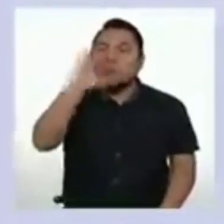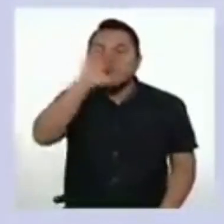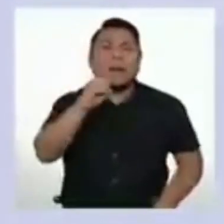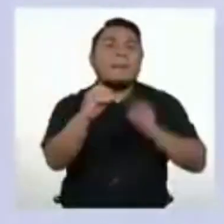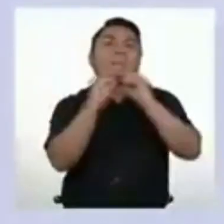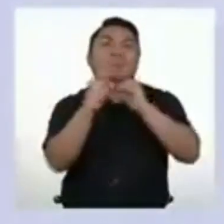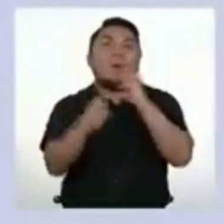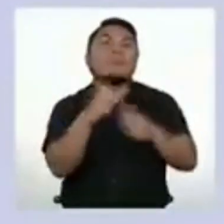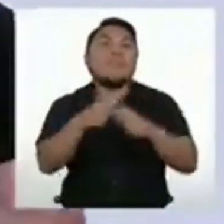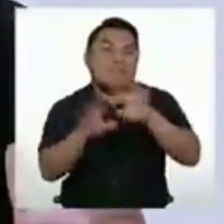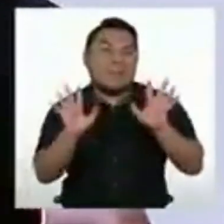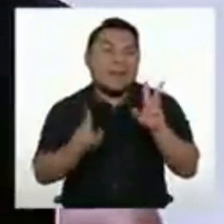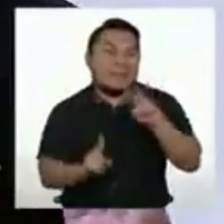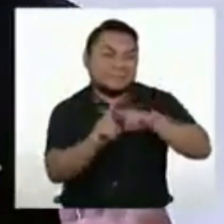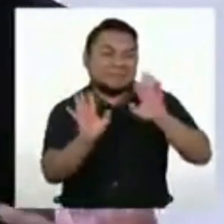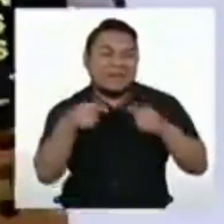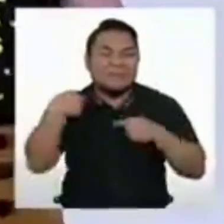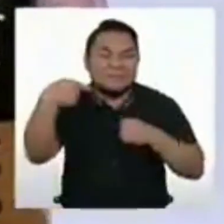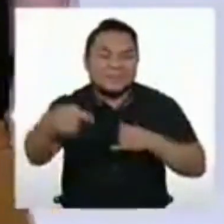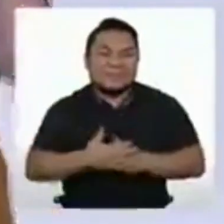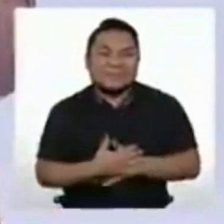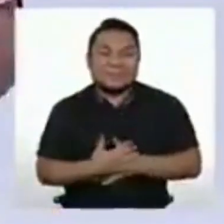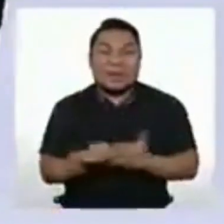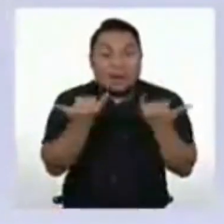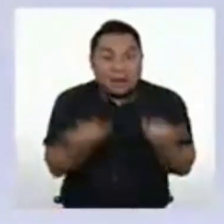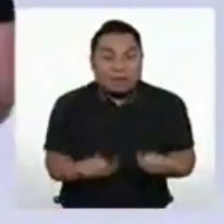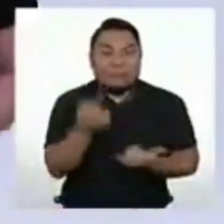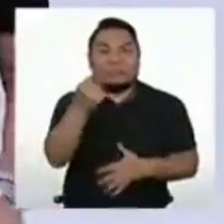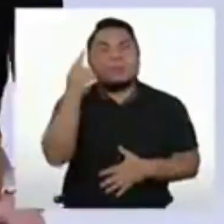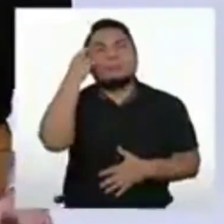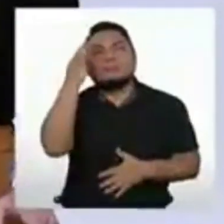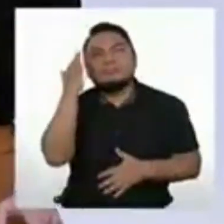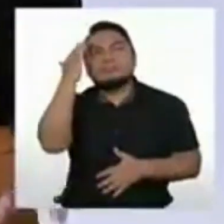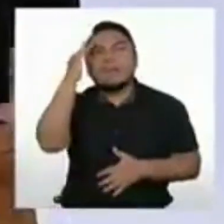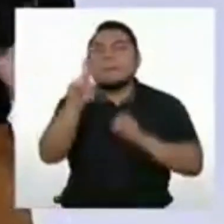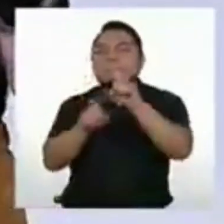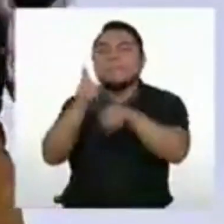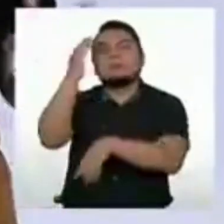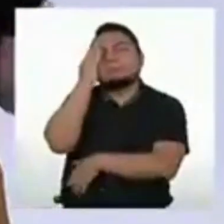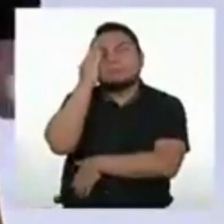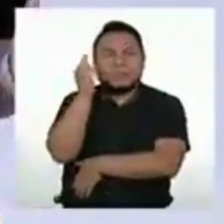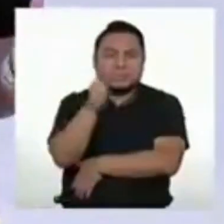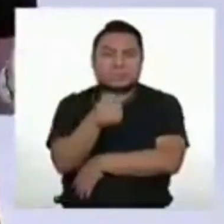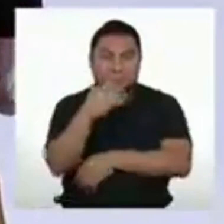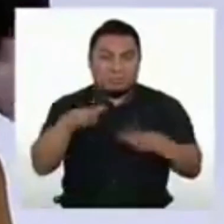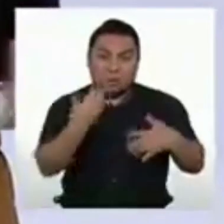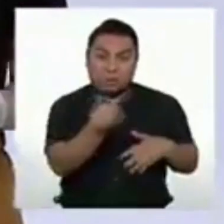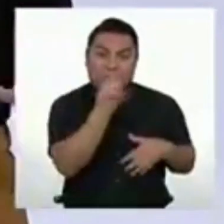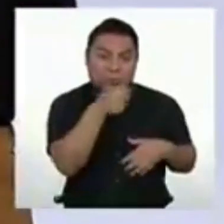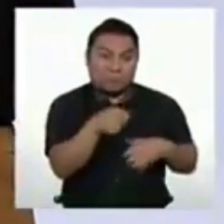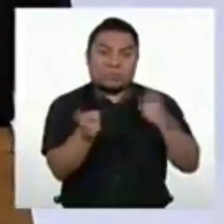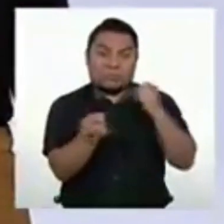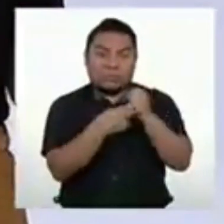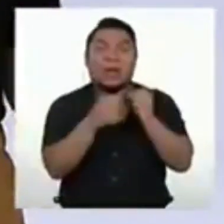a algunos problemas cotidianos. Para empezar, vamos a reflexionar sobre algunas preguntas. ¿Se pueden conservar alimentos